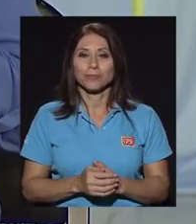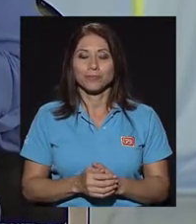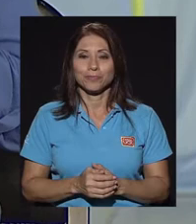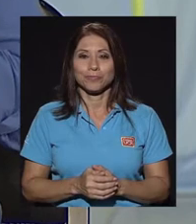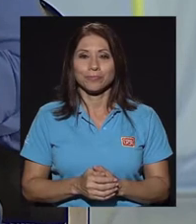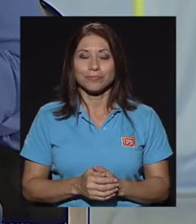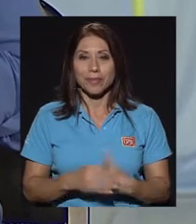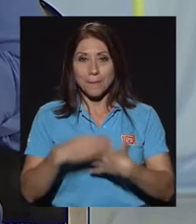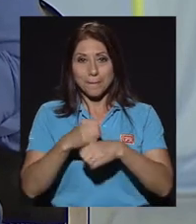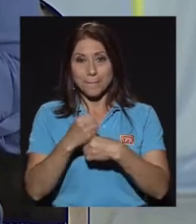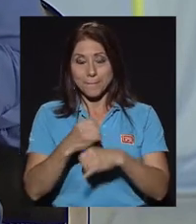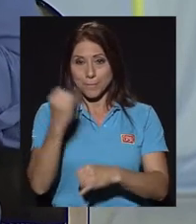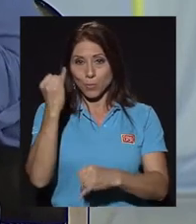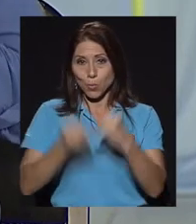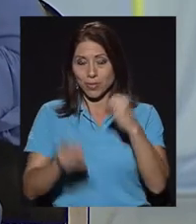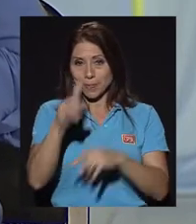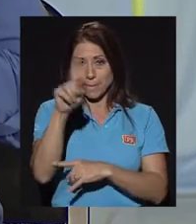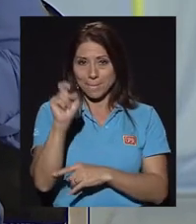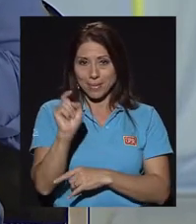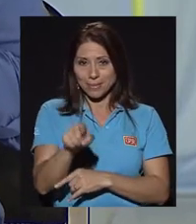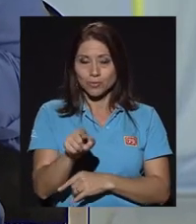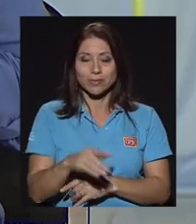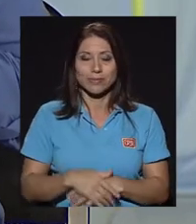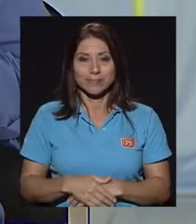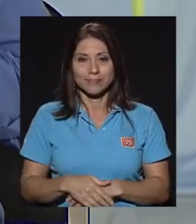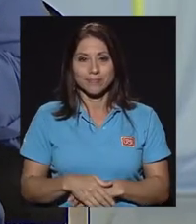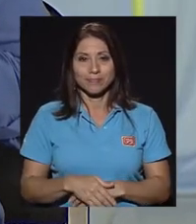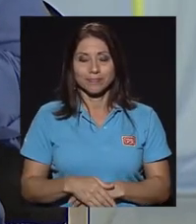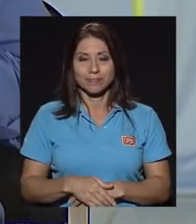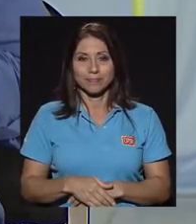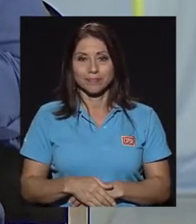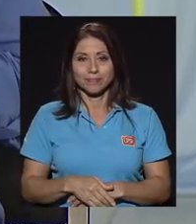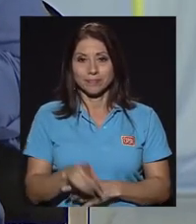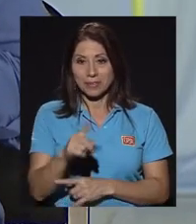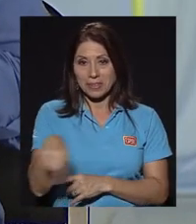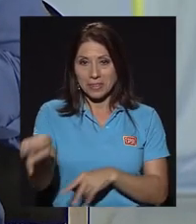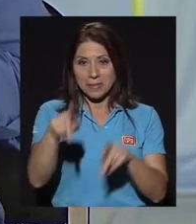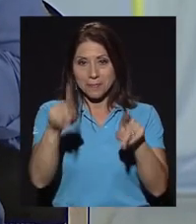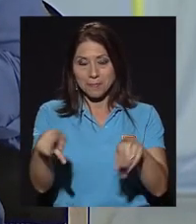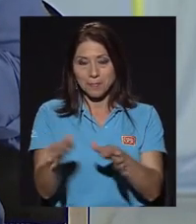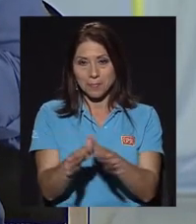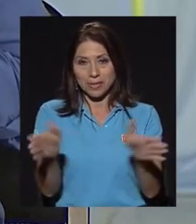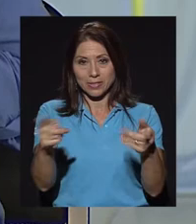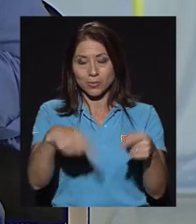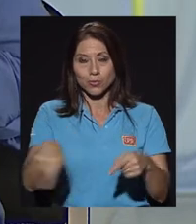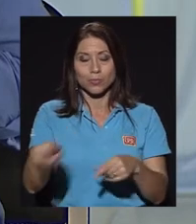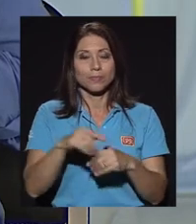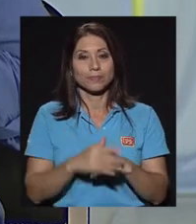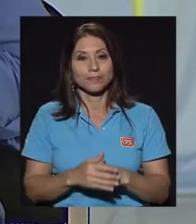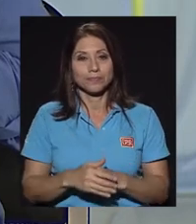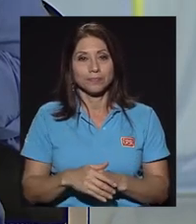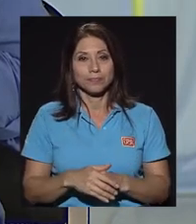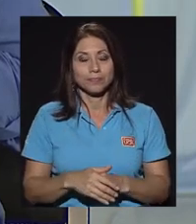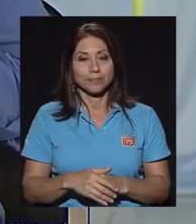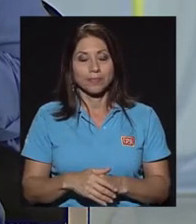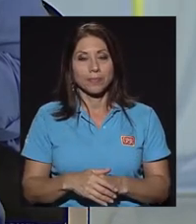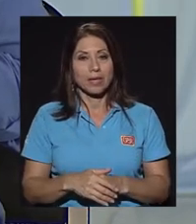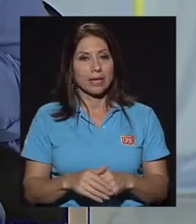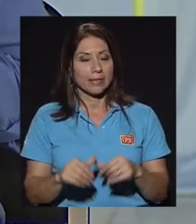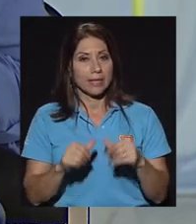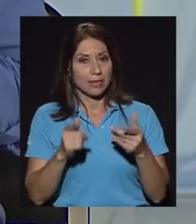a hacer la última pregunta del público y siguiendo con la dinámica vamos